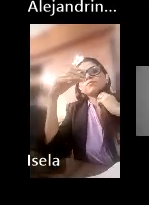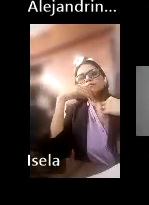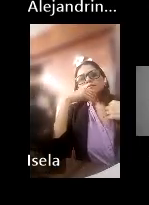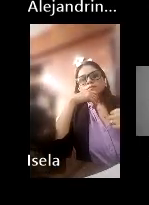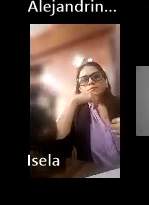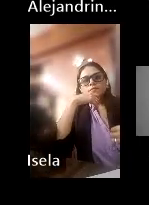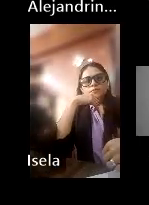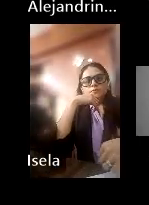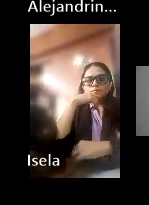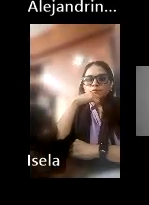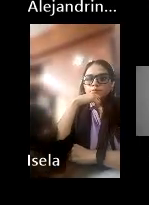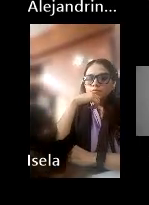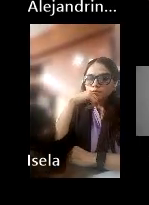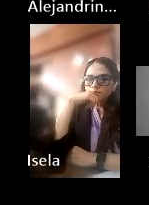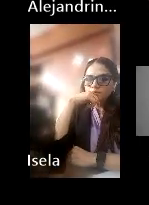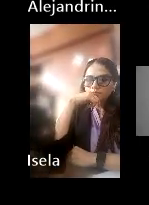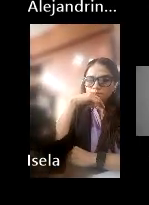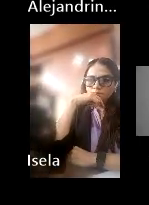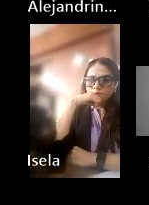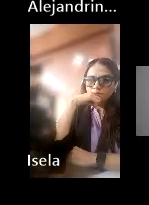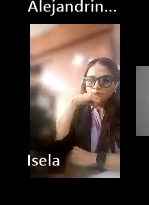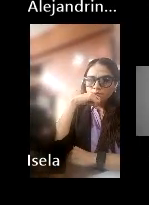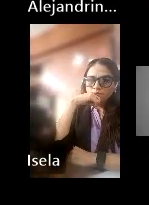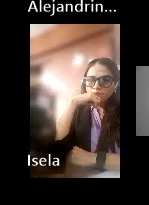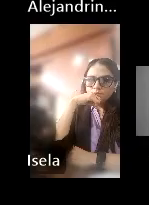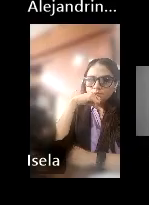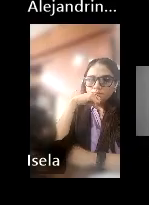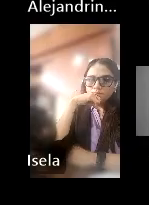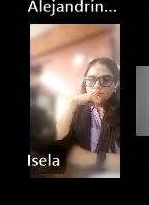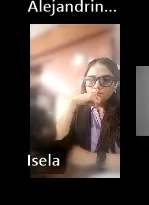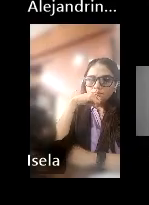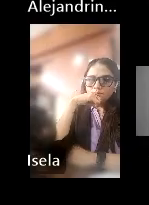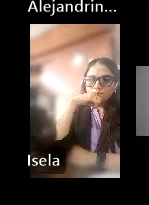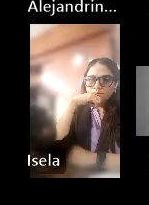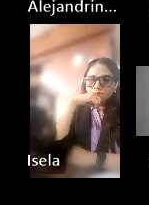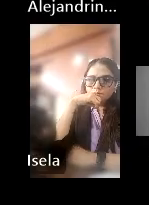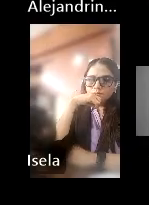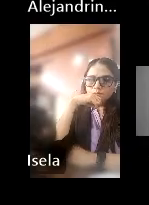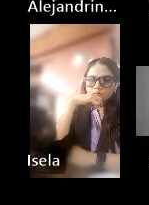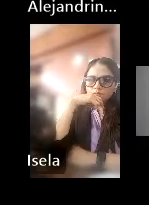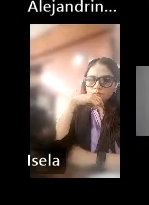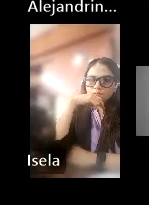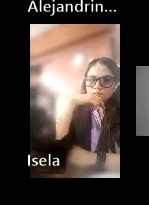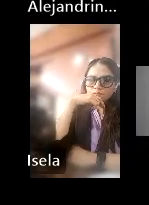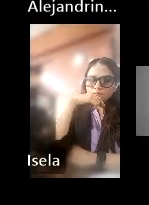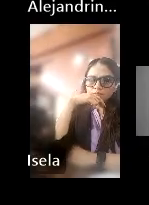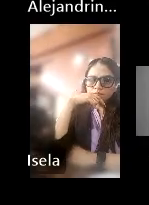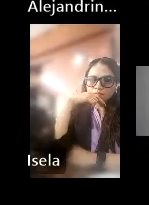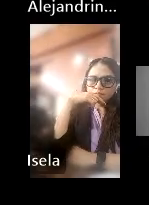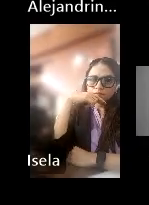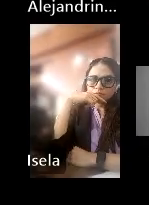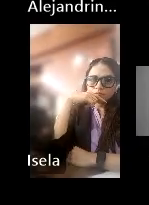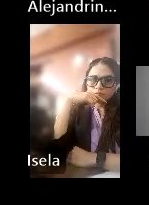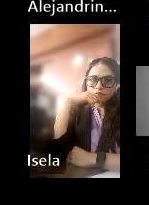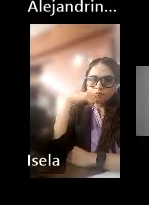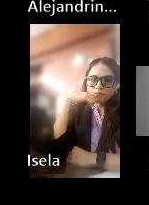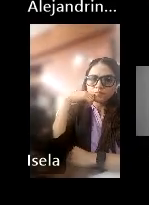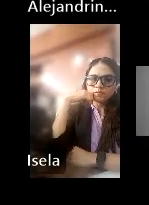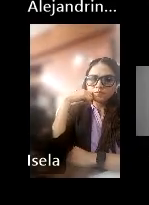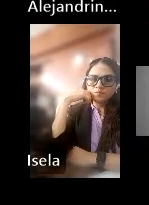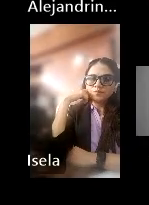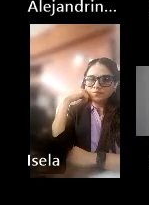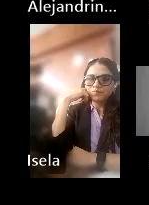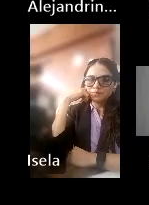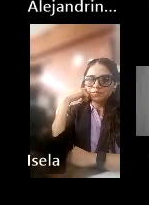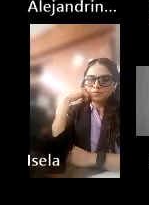la gente empieza a cuchichear y dice, ¡qué tontos! Traen al burro, ay, gracias,